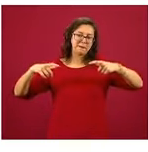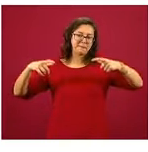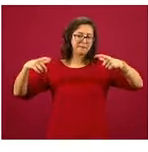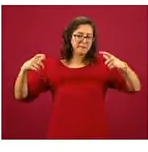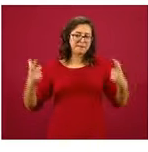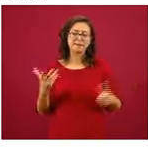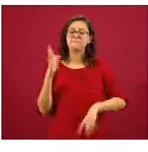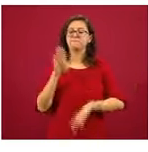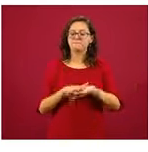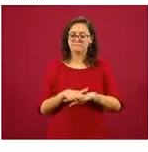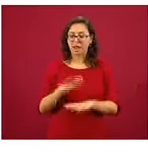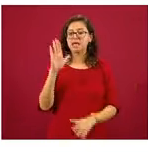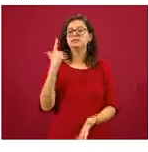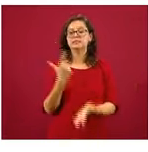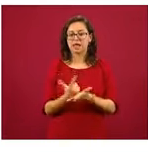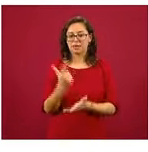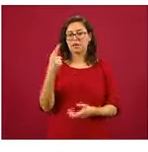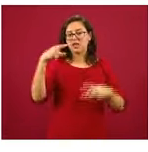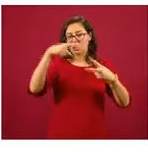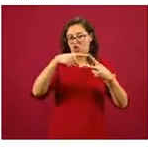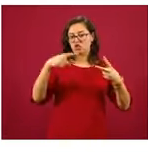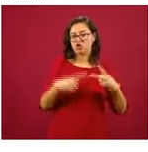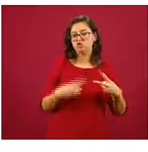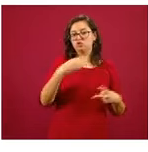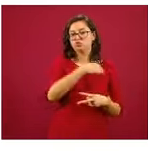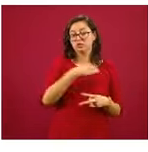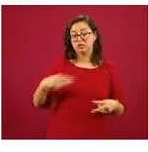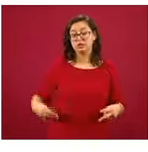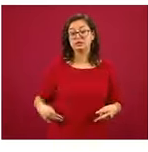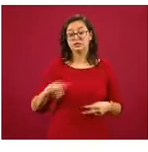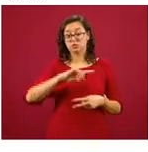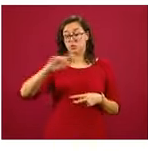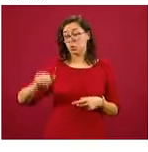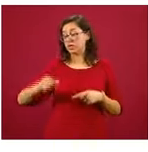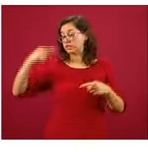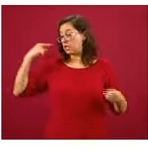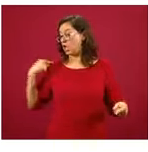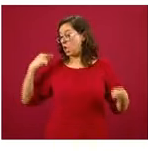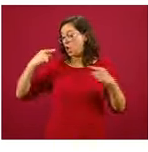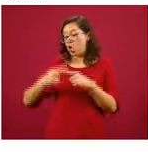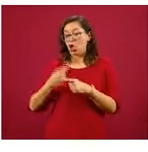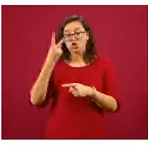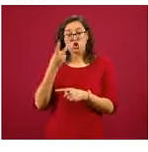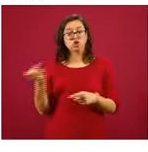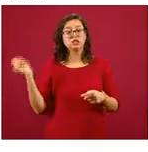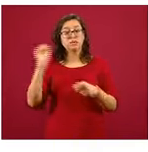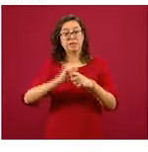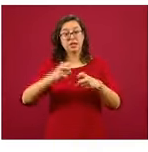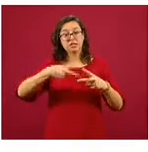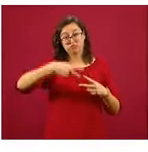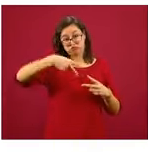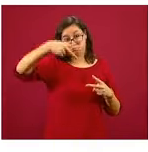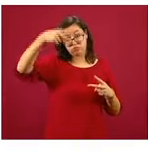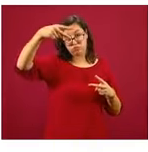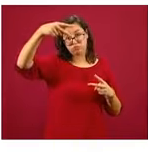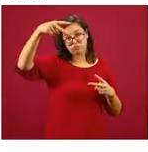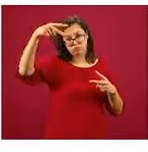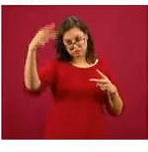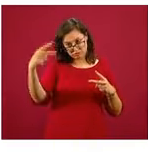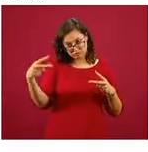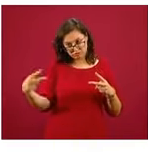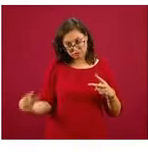además presentan esta reducción en las últimas 2 semanas, aunque todavía en un nivel importante de